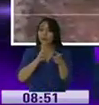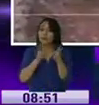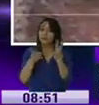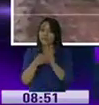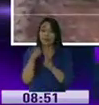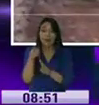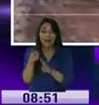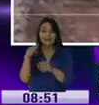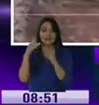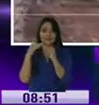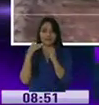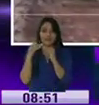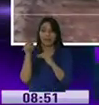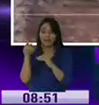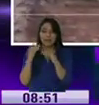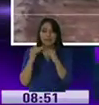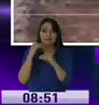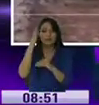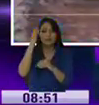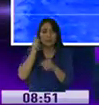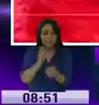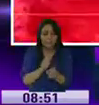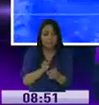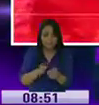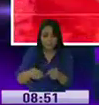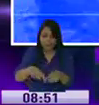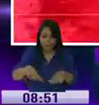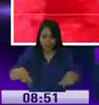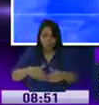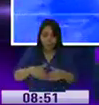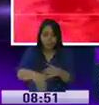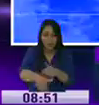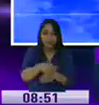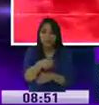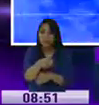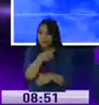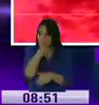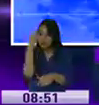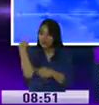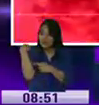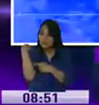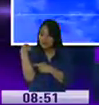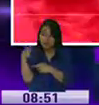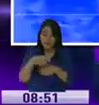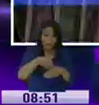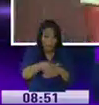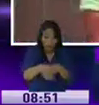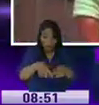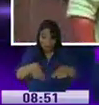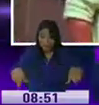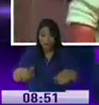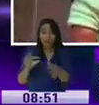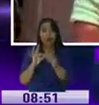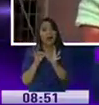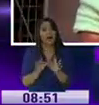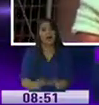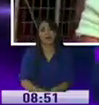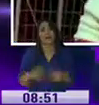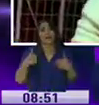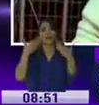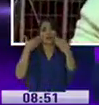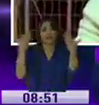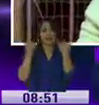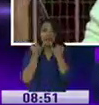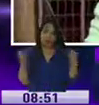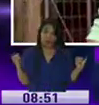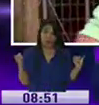esa casa, ¿por qué rompen, pues? Y si van a romper, vecinos, arreglen. Yo no sé en qué idioma tenemos que